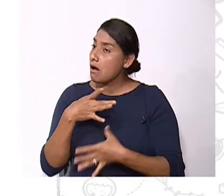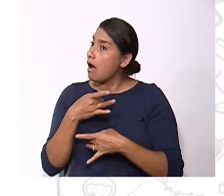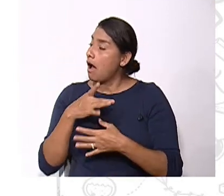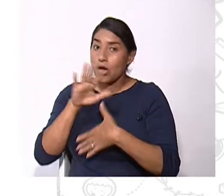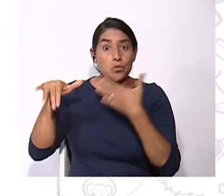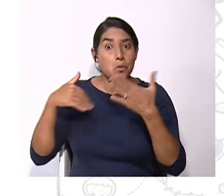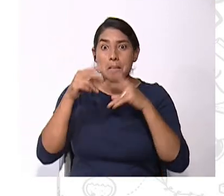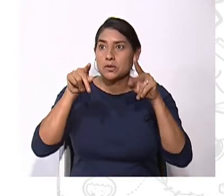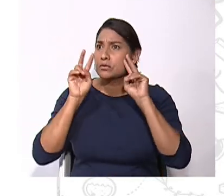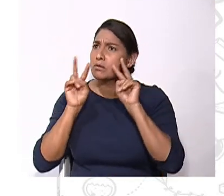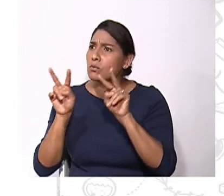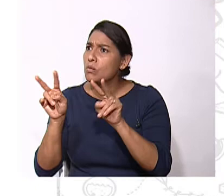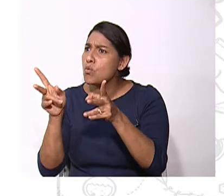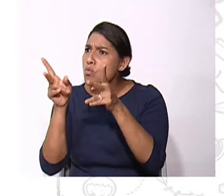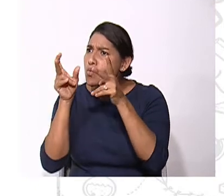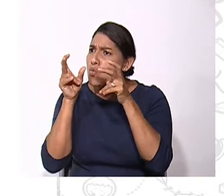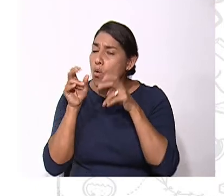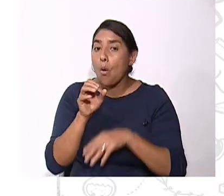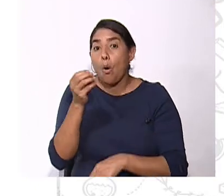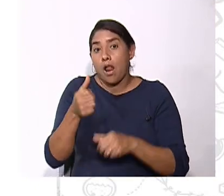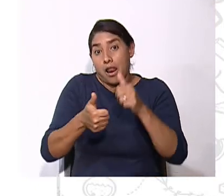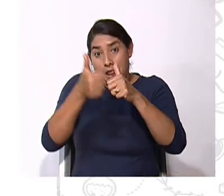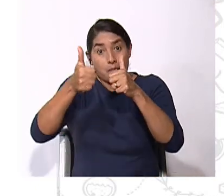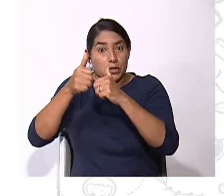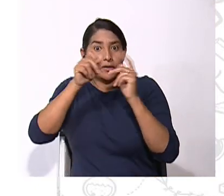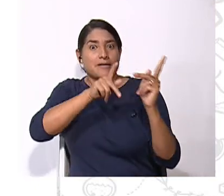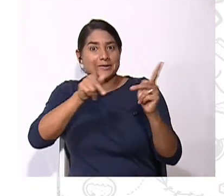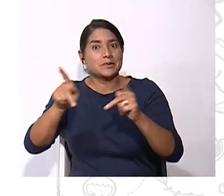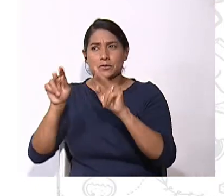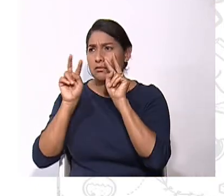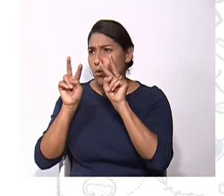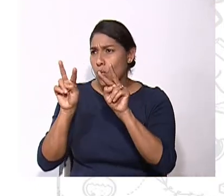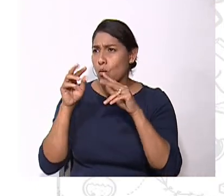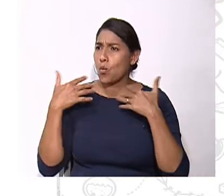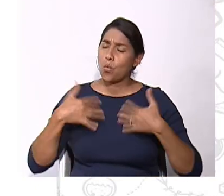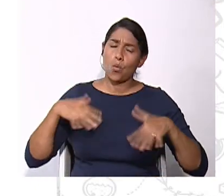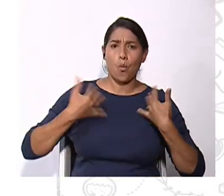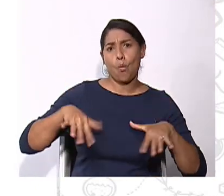todos, o a la mayoría de las personas.